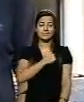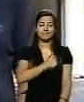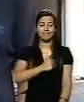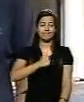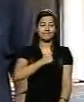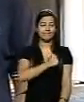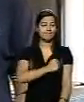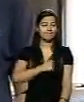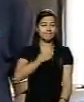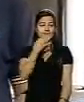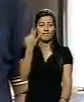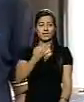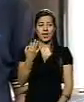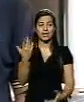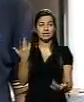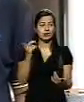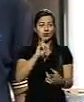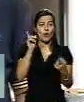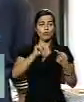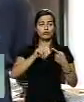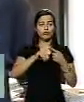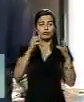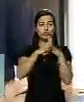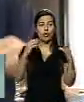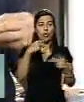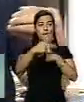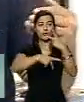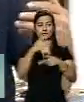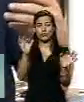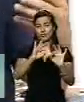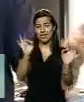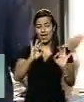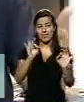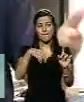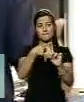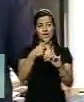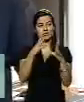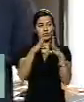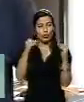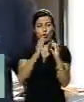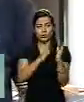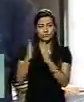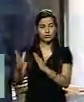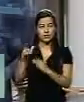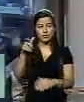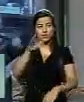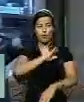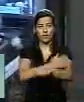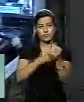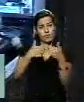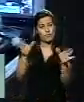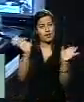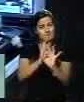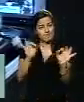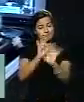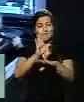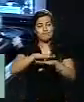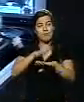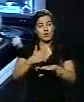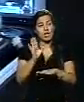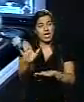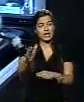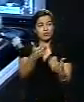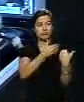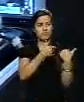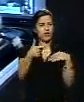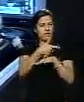no está cónsono con nuestro proceso ni con las organizaciones del Poder Popular, ya que ellos gobiernan pues